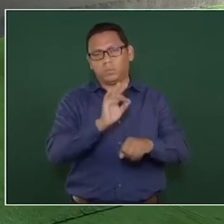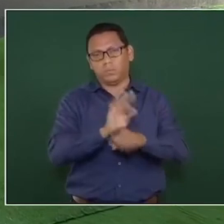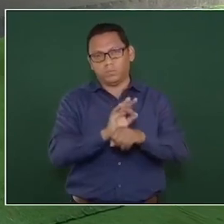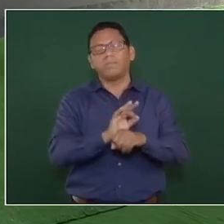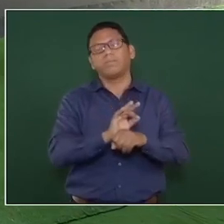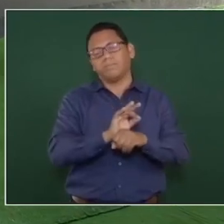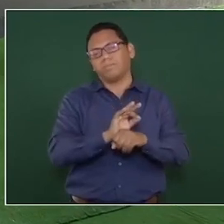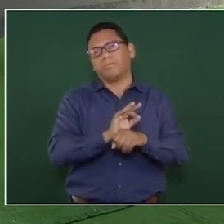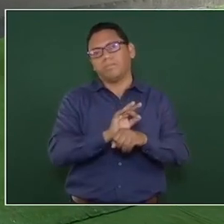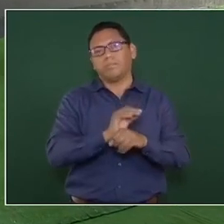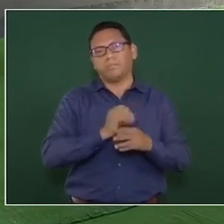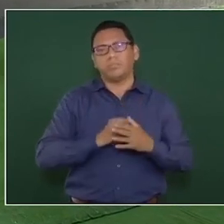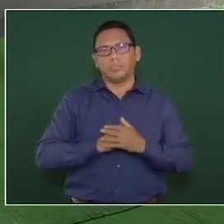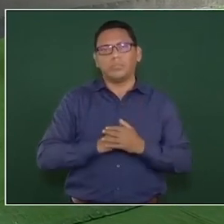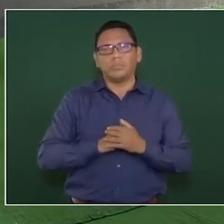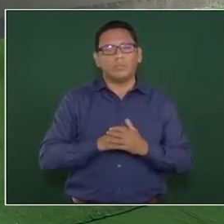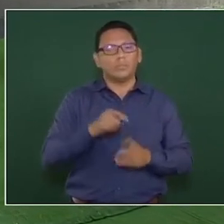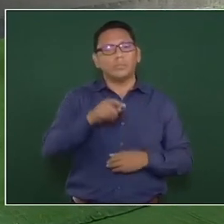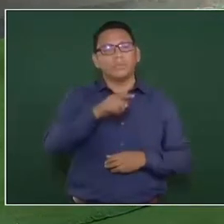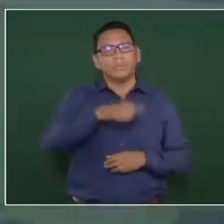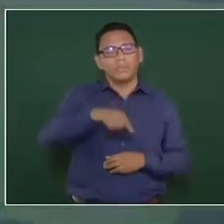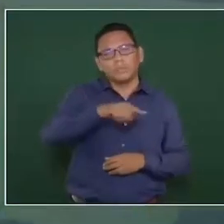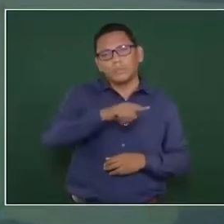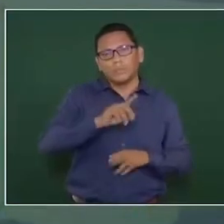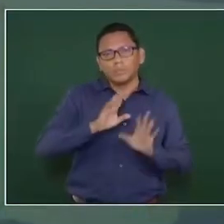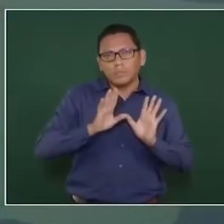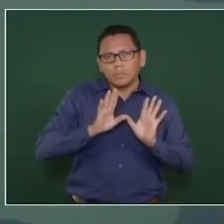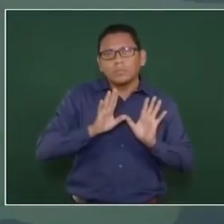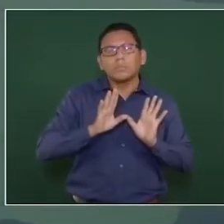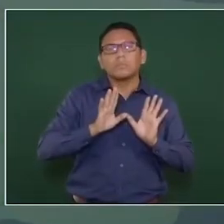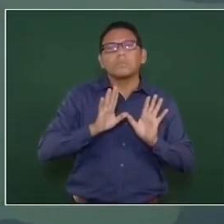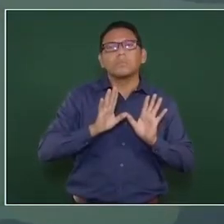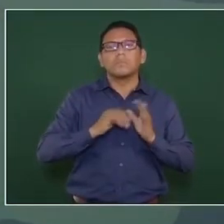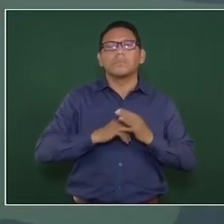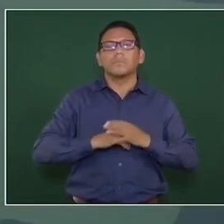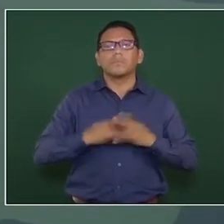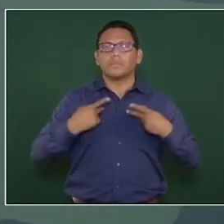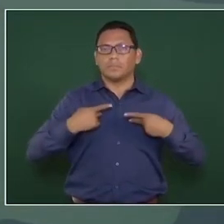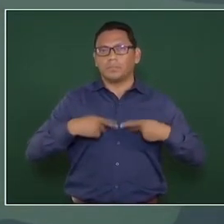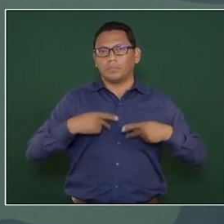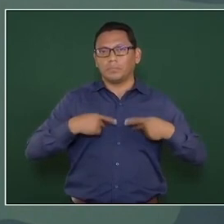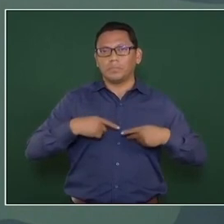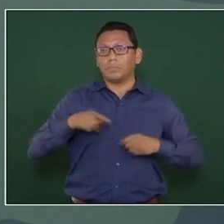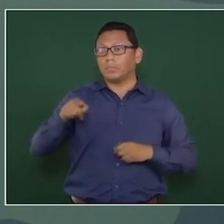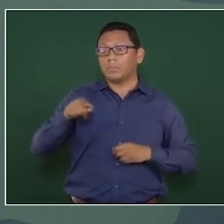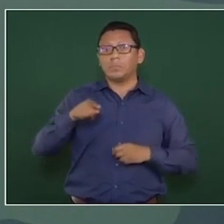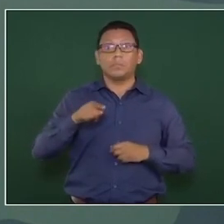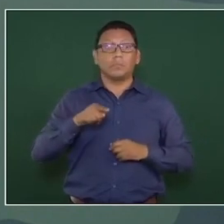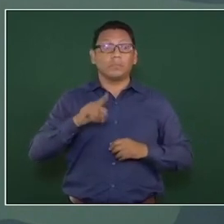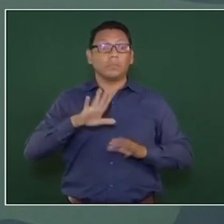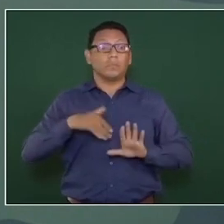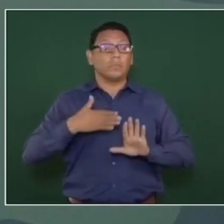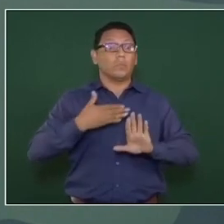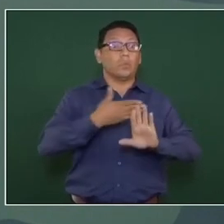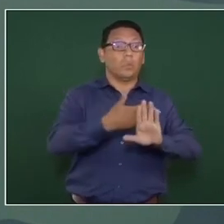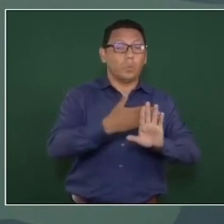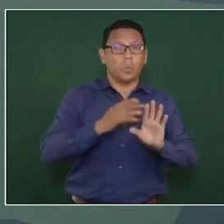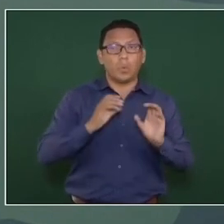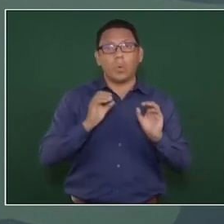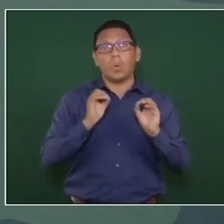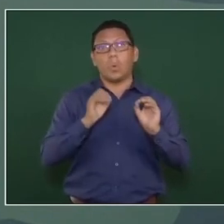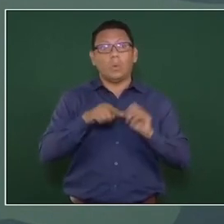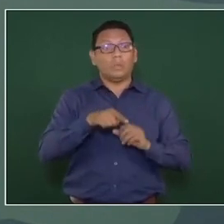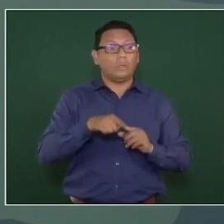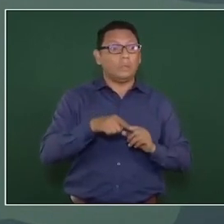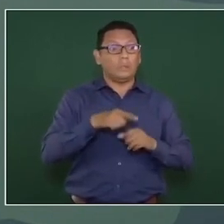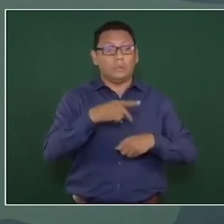proteja a quienes son perseguidos, a quienes